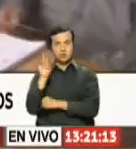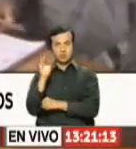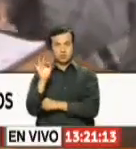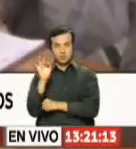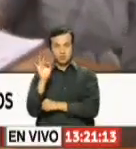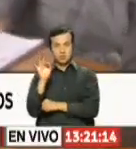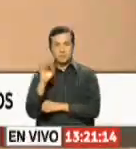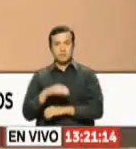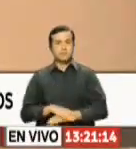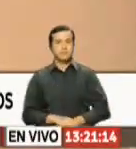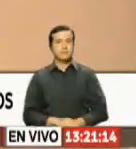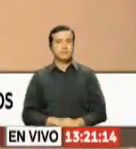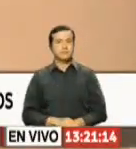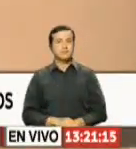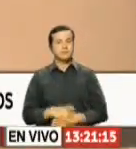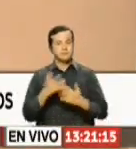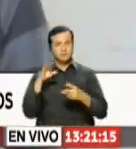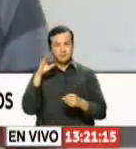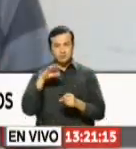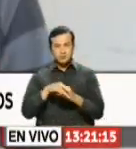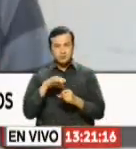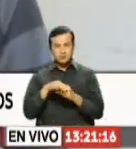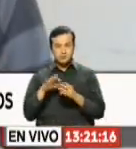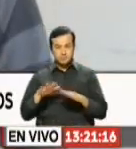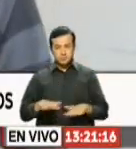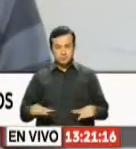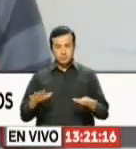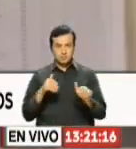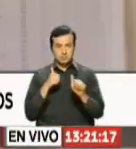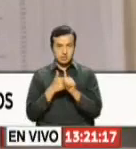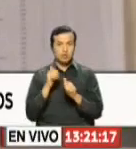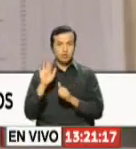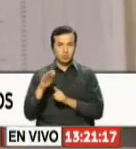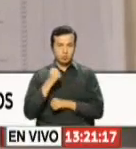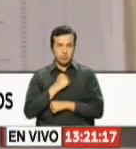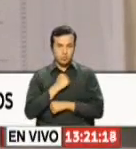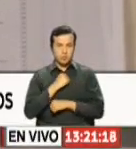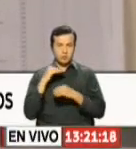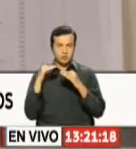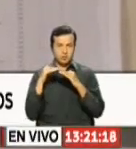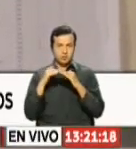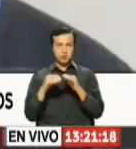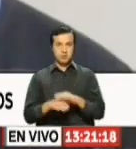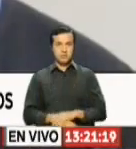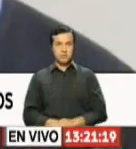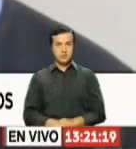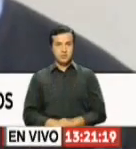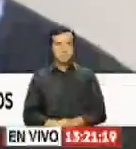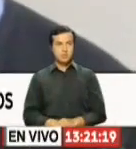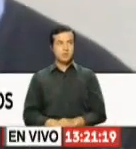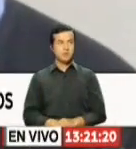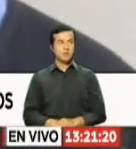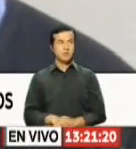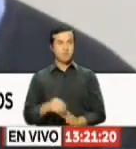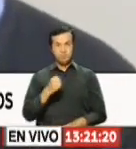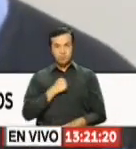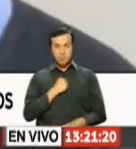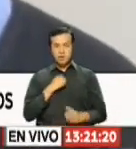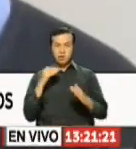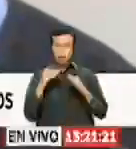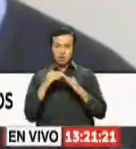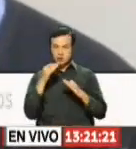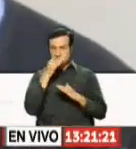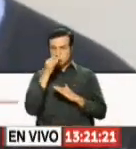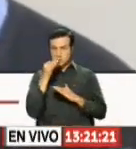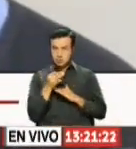de 2019 y poder sufragar en un recinto cercano a su lugar de residencia. A buscar sus domicilios